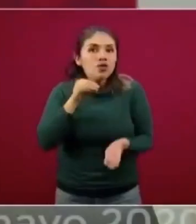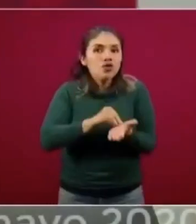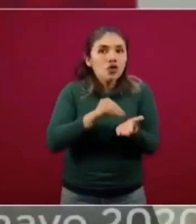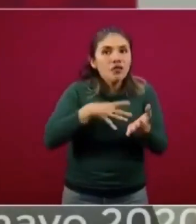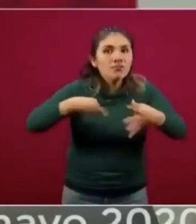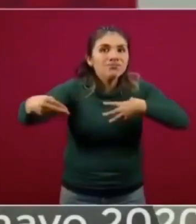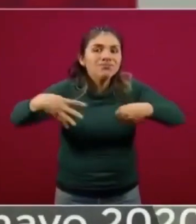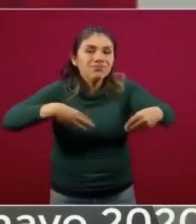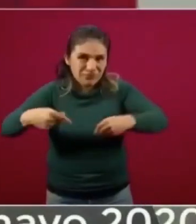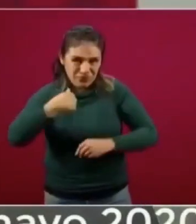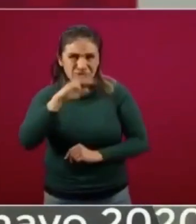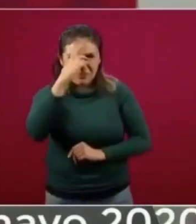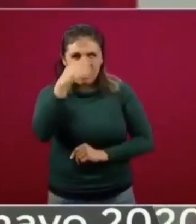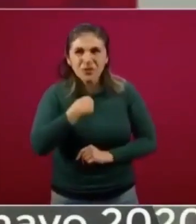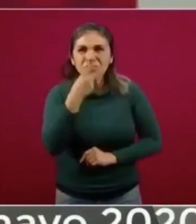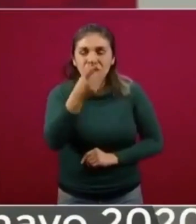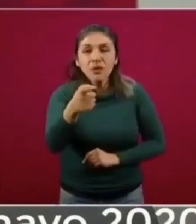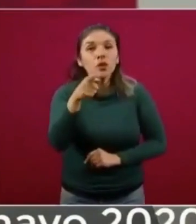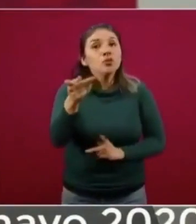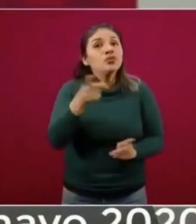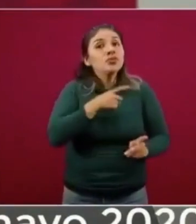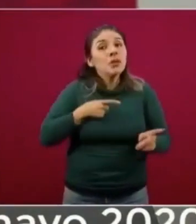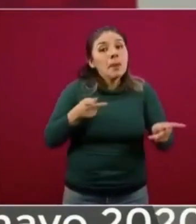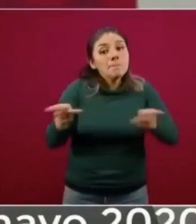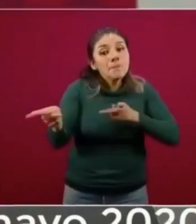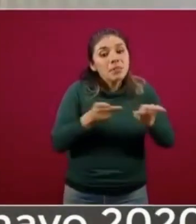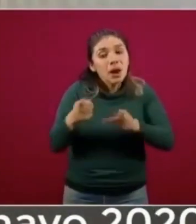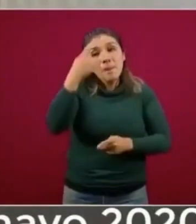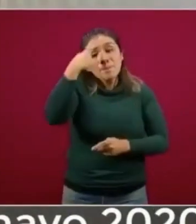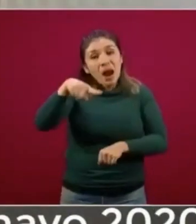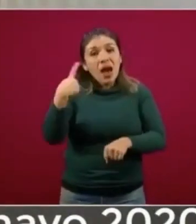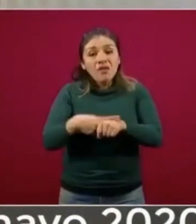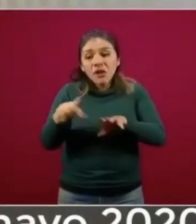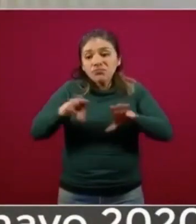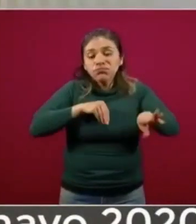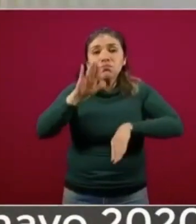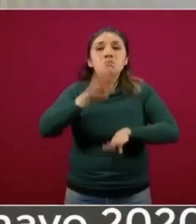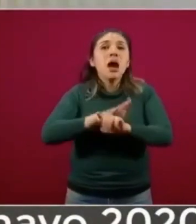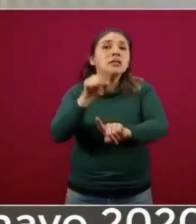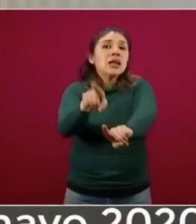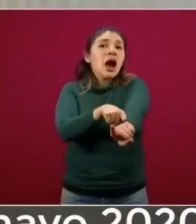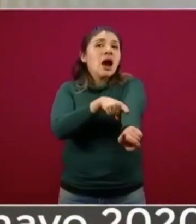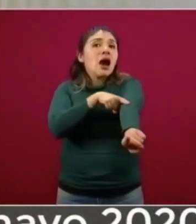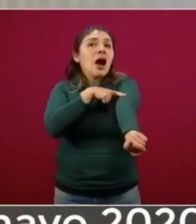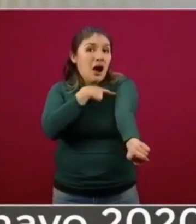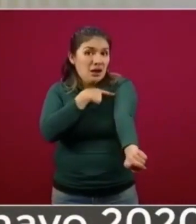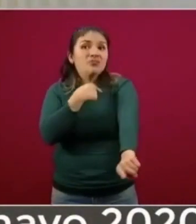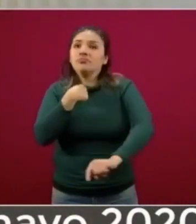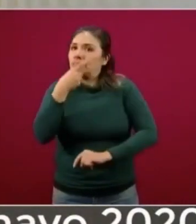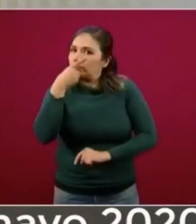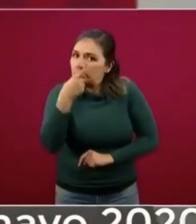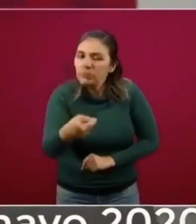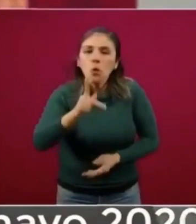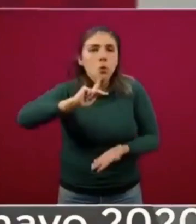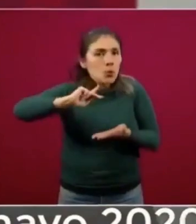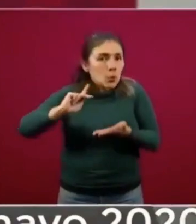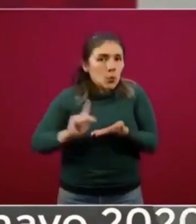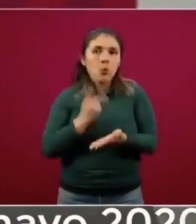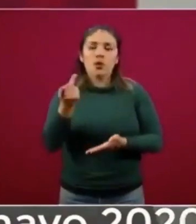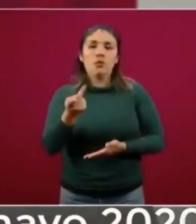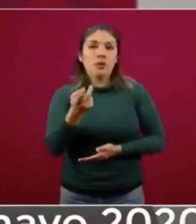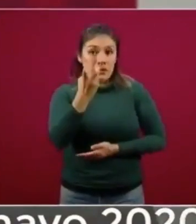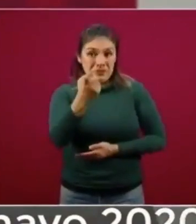cuando yo dije preparémonos para una epidemia larga, lo sigo diciendo, he sido sumamente consistente, por cierto, sobre lo que usted